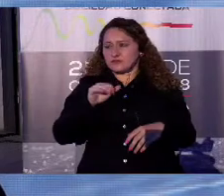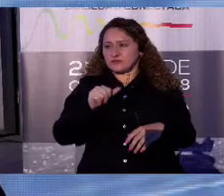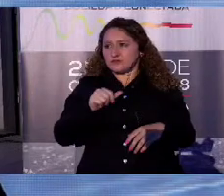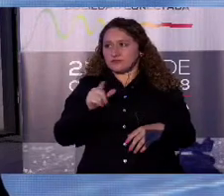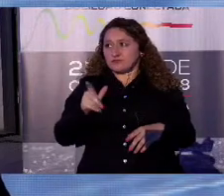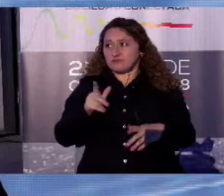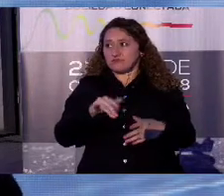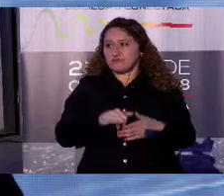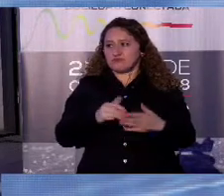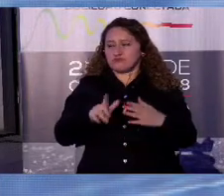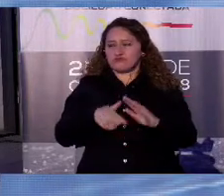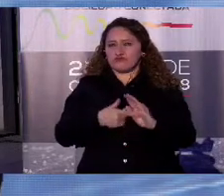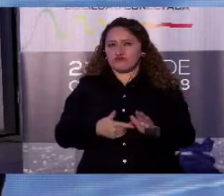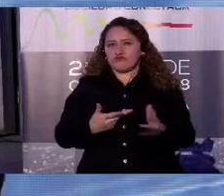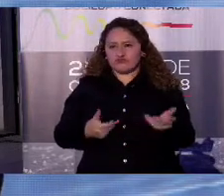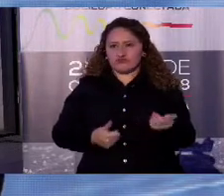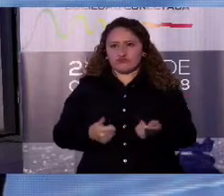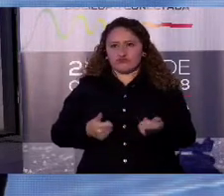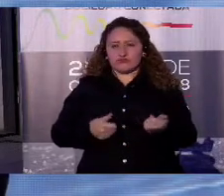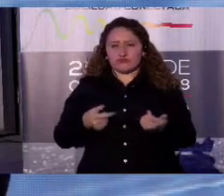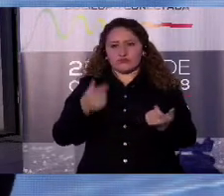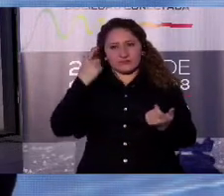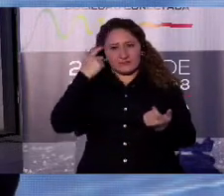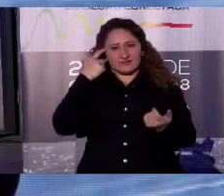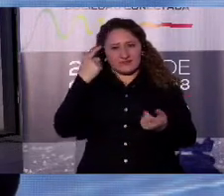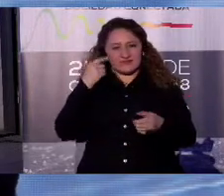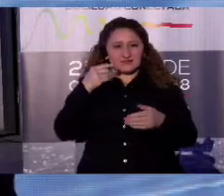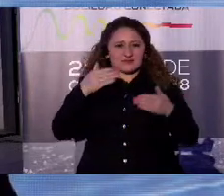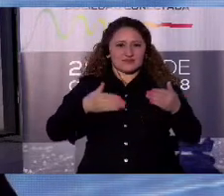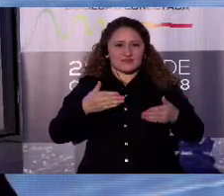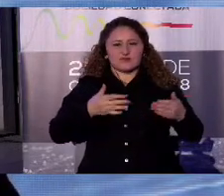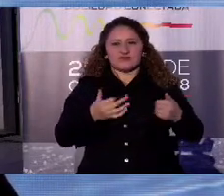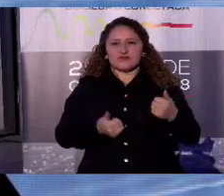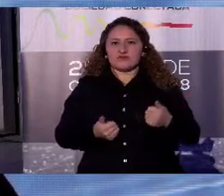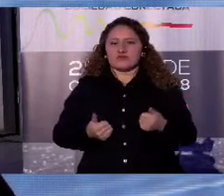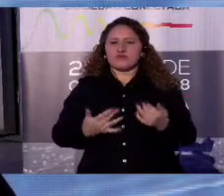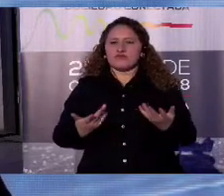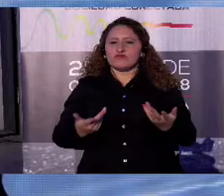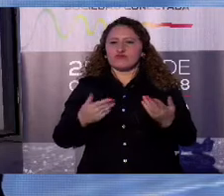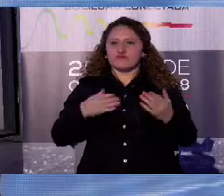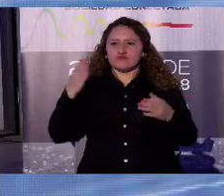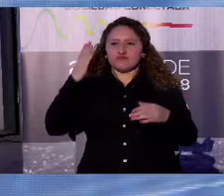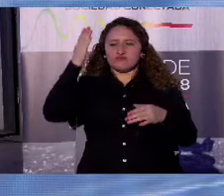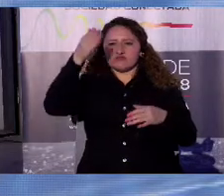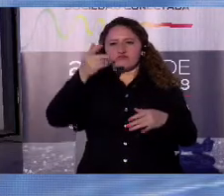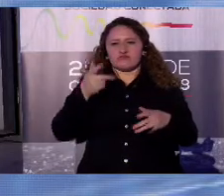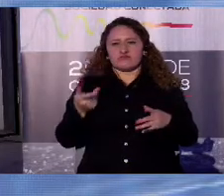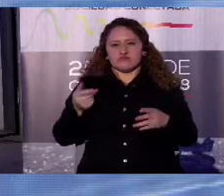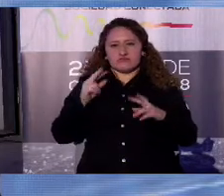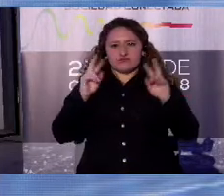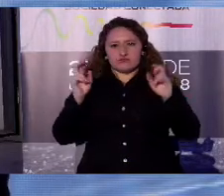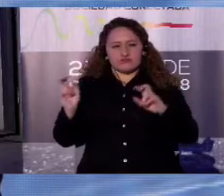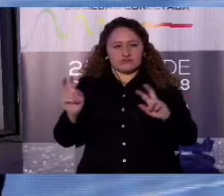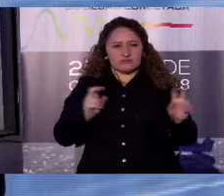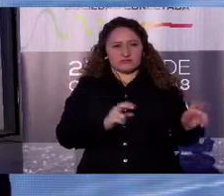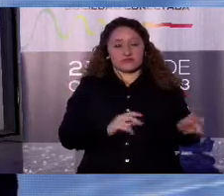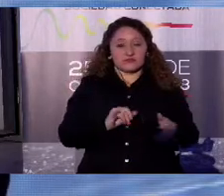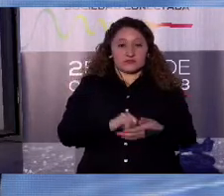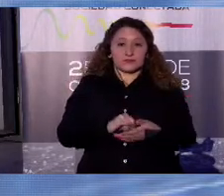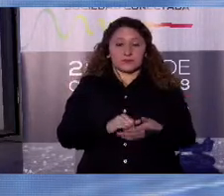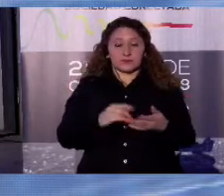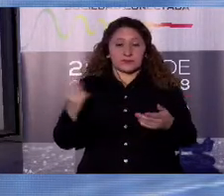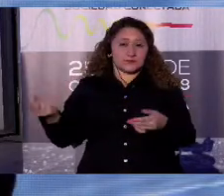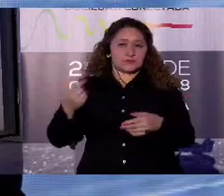que es actualmente la inteligencia artificial, es para llamar una reflexión sobre lo que, hacia dónde va moviéndose los temas. Y en general,